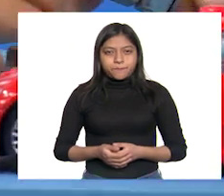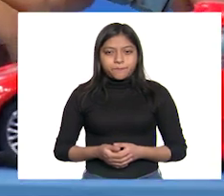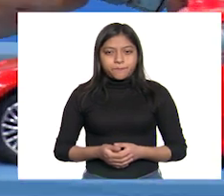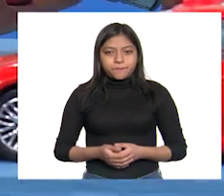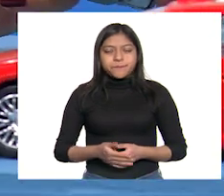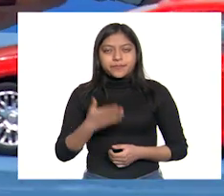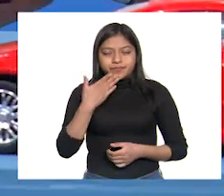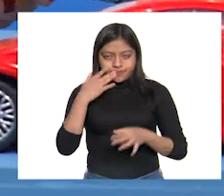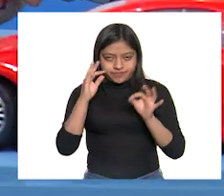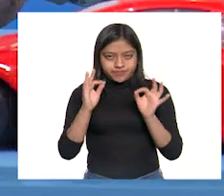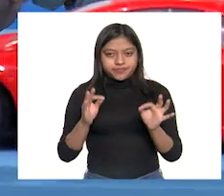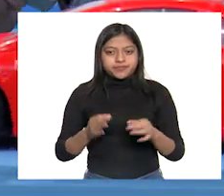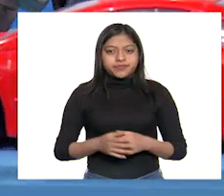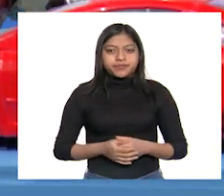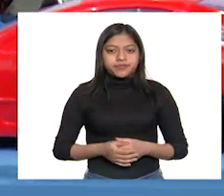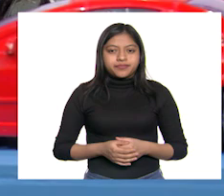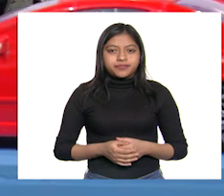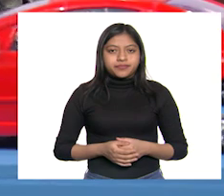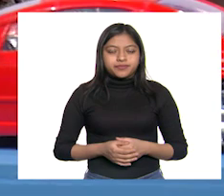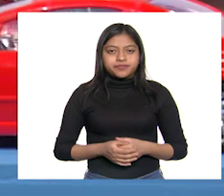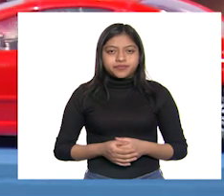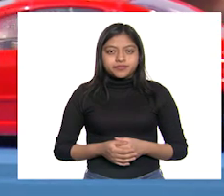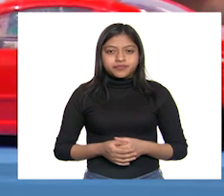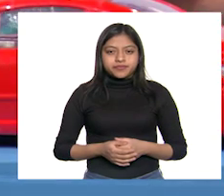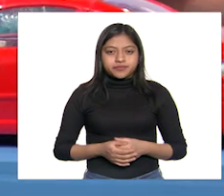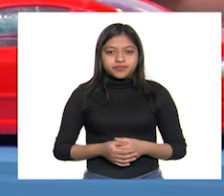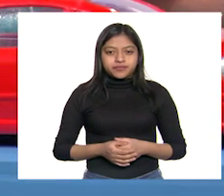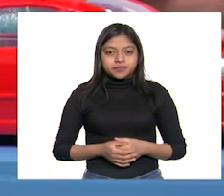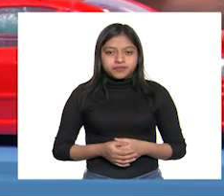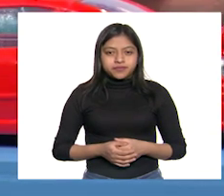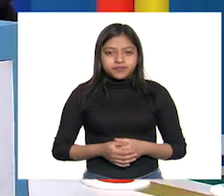Muy bien. Muy bien, ya casi está.